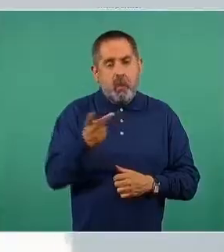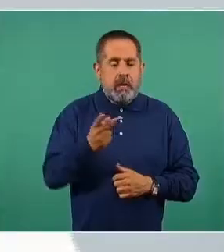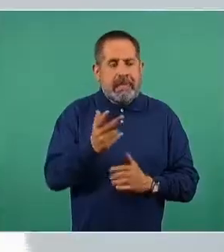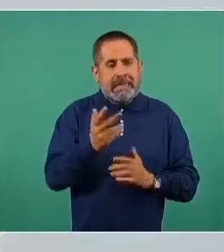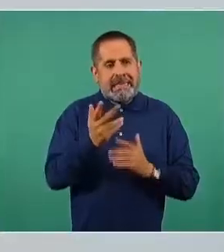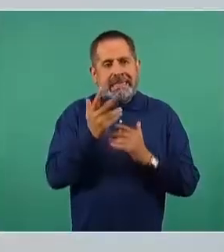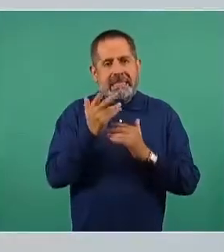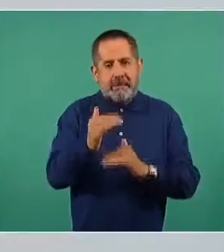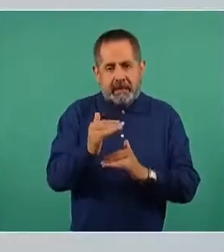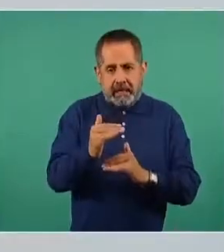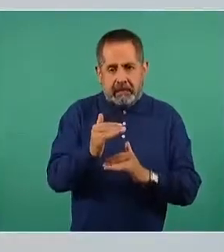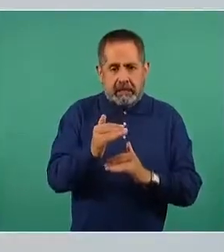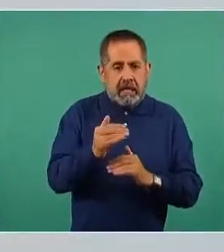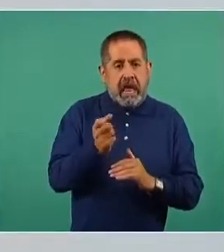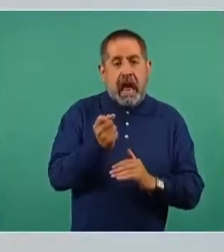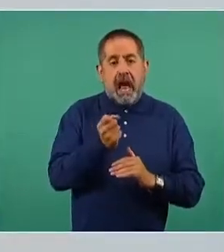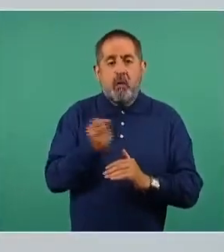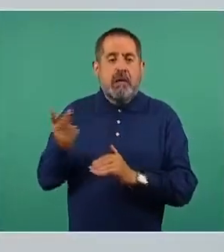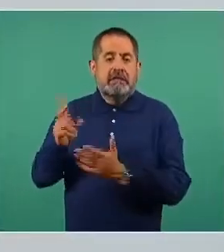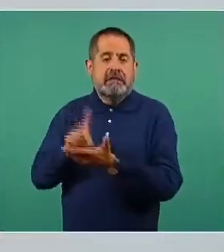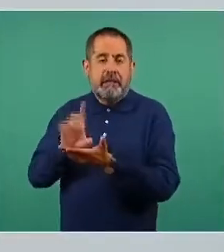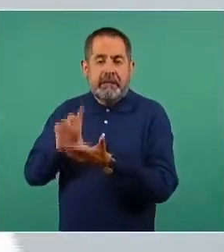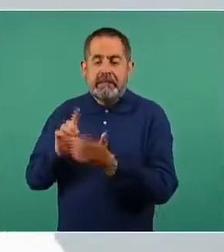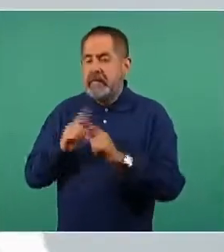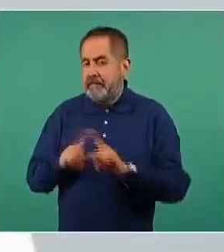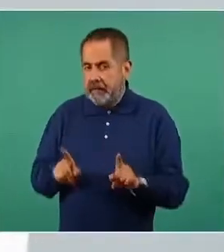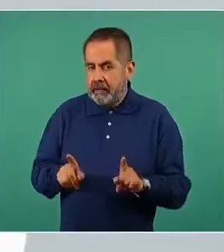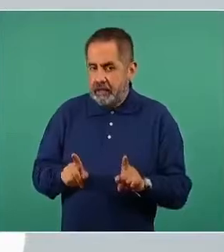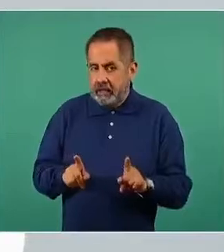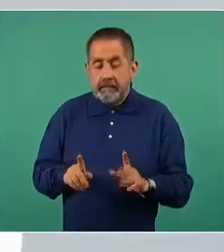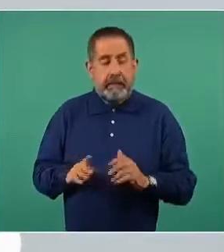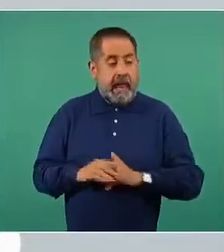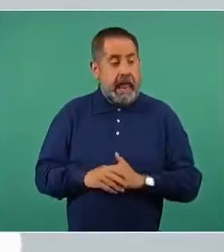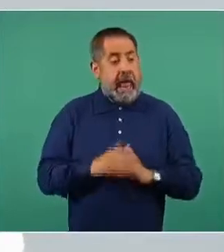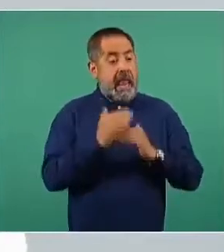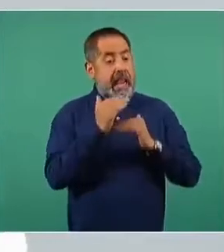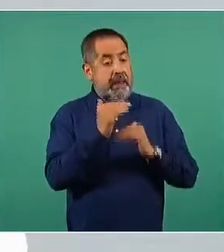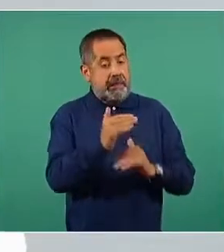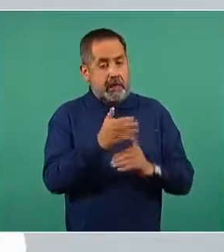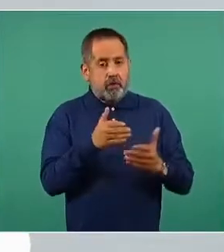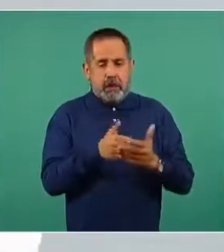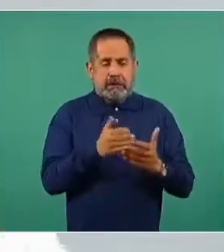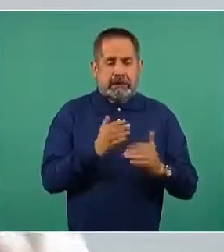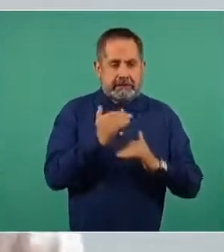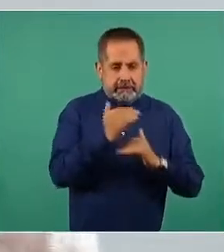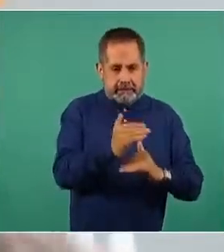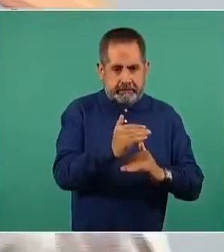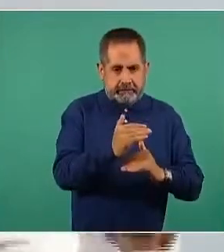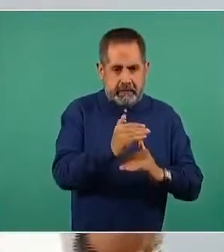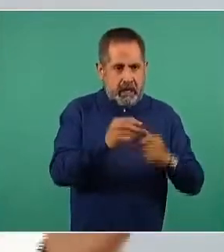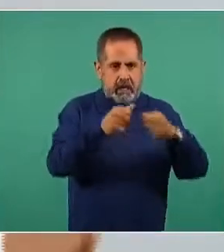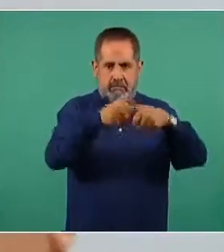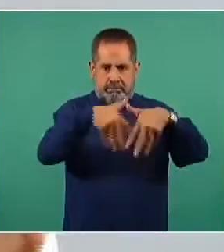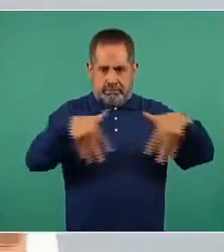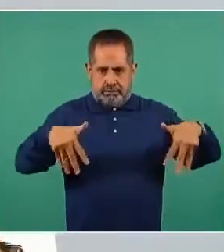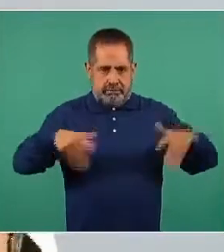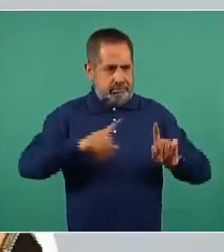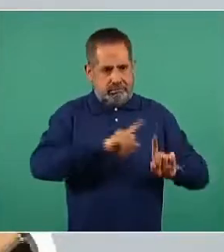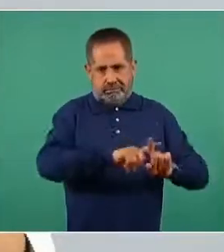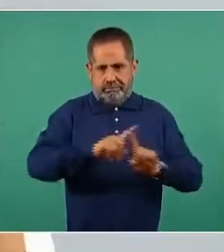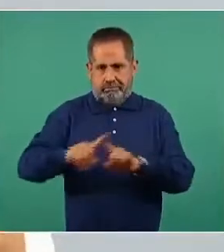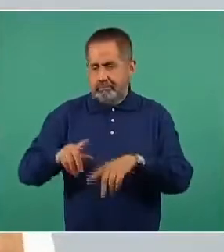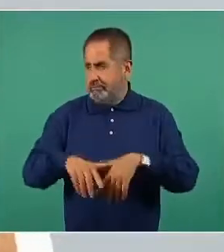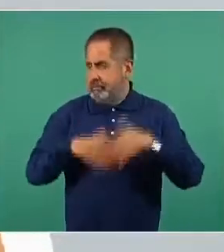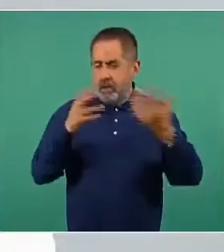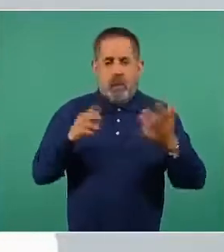limitaciones y hay discapacidades. Y dentro de las limitaciones, evidentemente, hay muchísimos rangos. Pueden